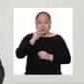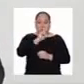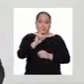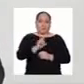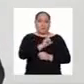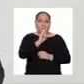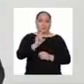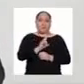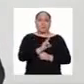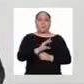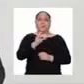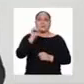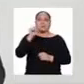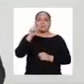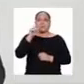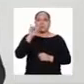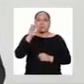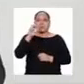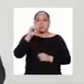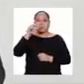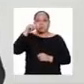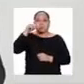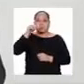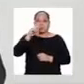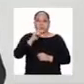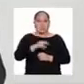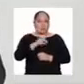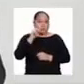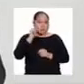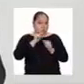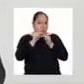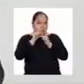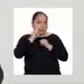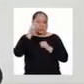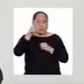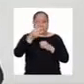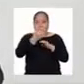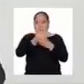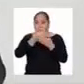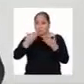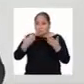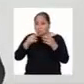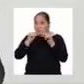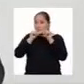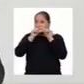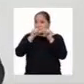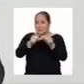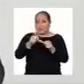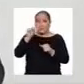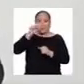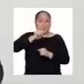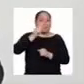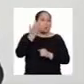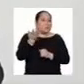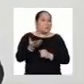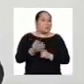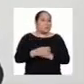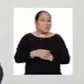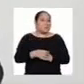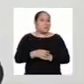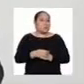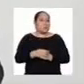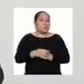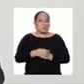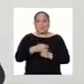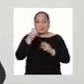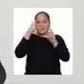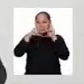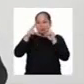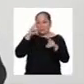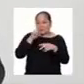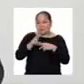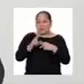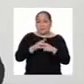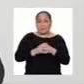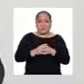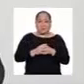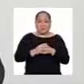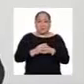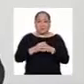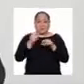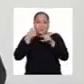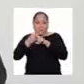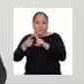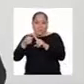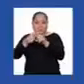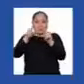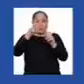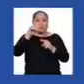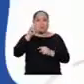la alternativa 2. Antes de seguir, eso sí, echémosle un vistazo a todas las